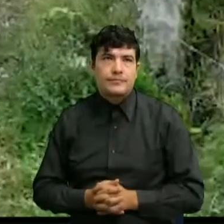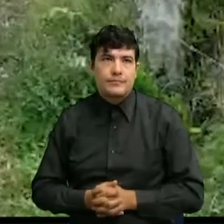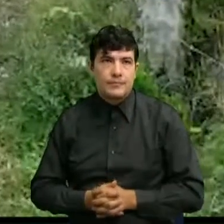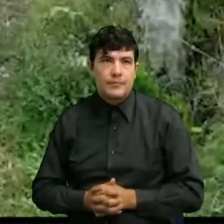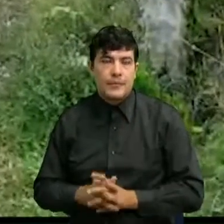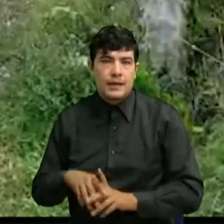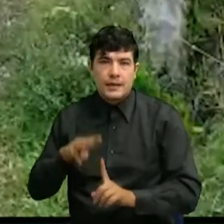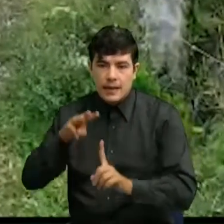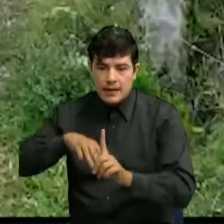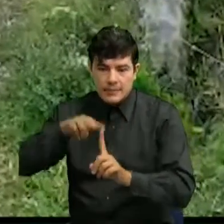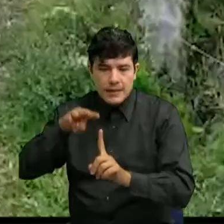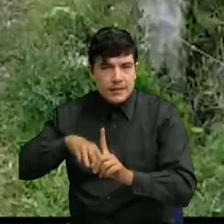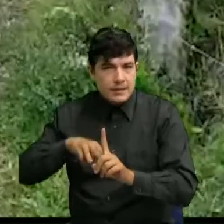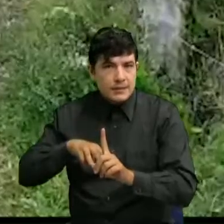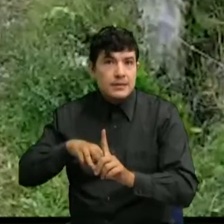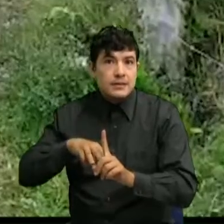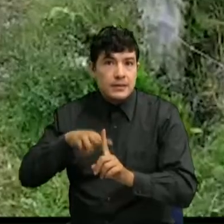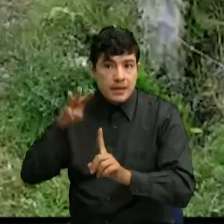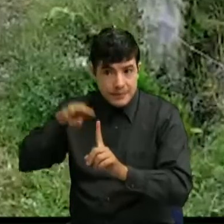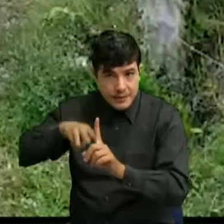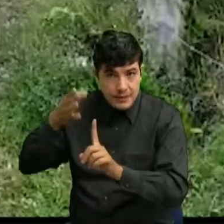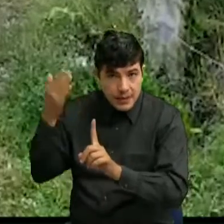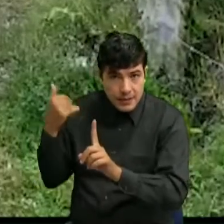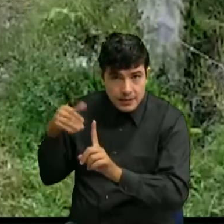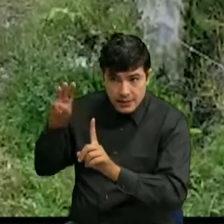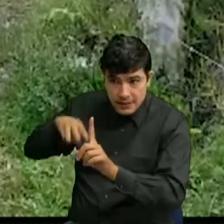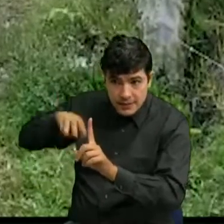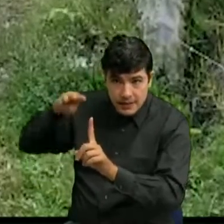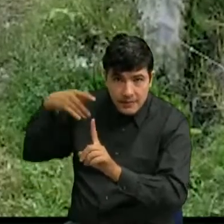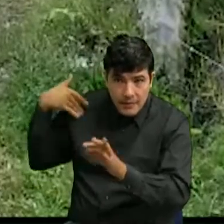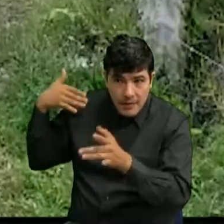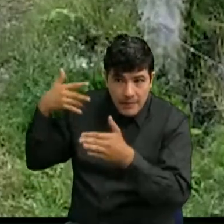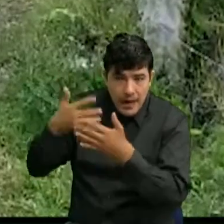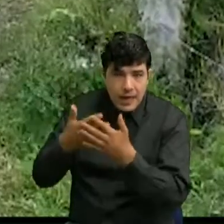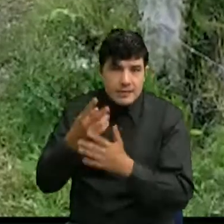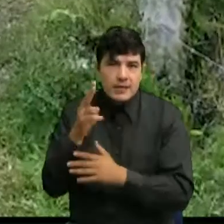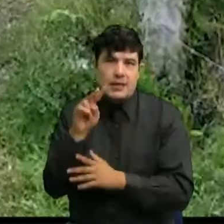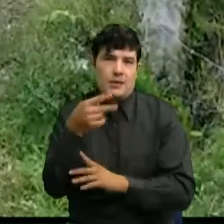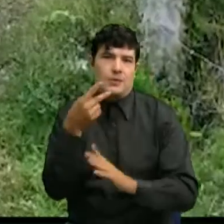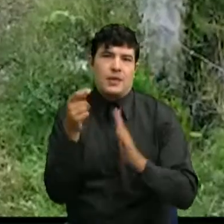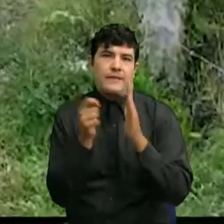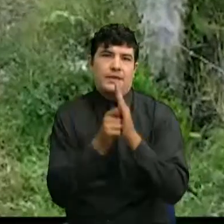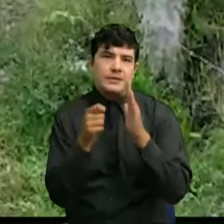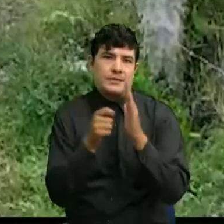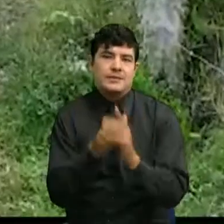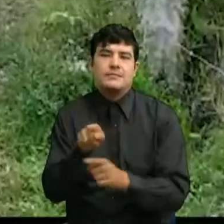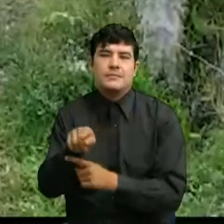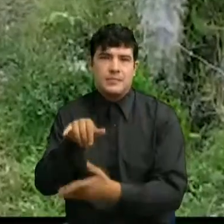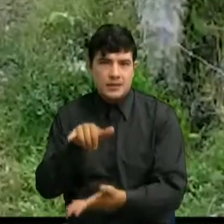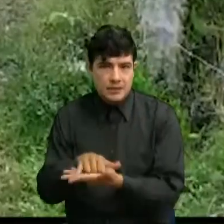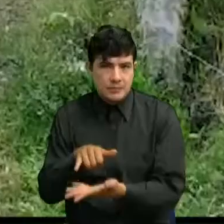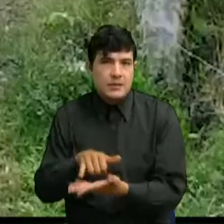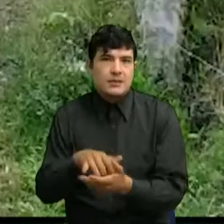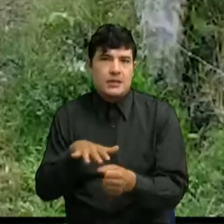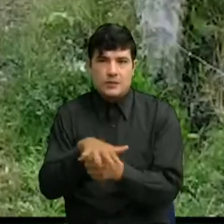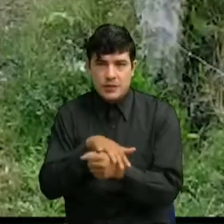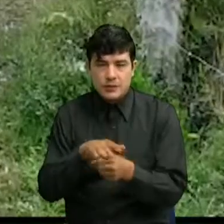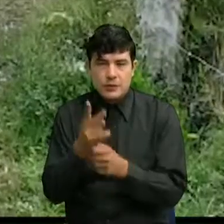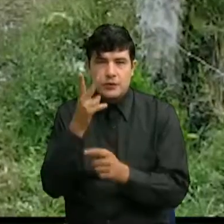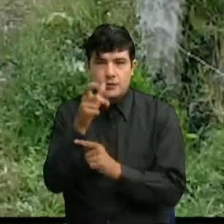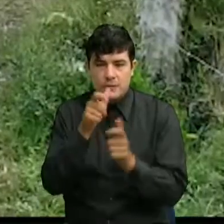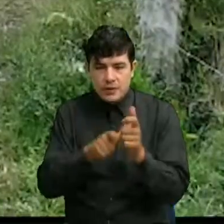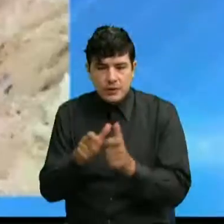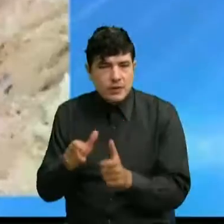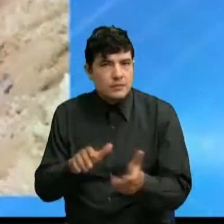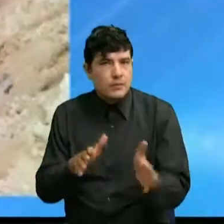esta zona rural colindante entre los municipios de Aguada y La Paz, donde han fallecido 2 personas en